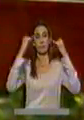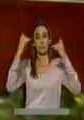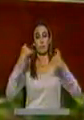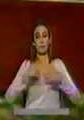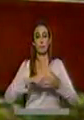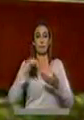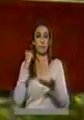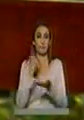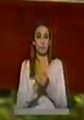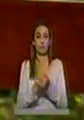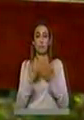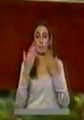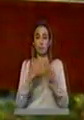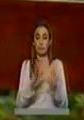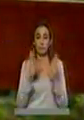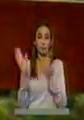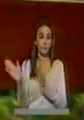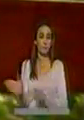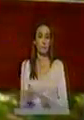marca, por lo que